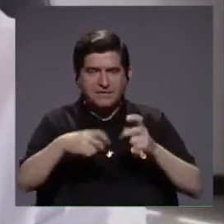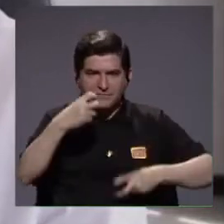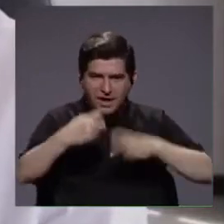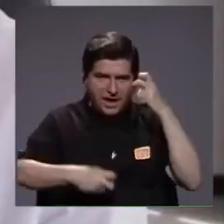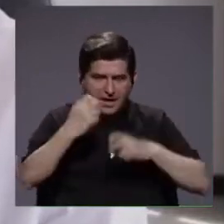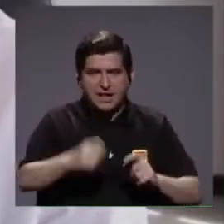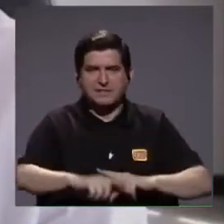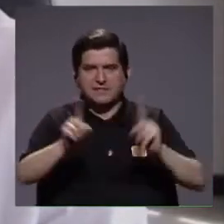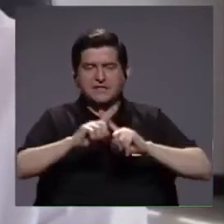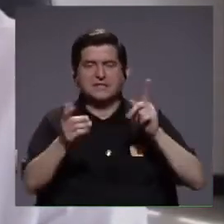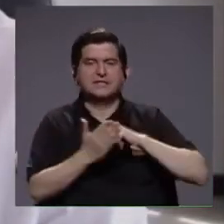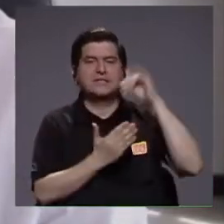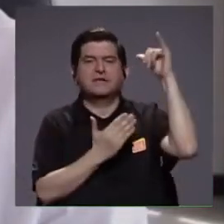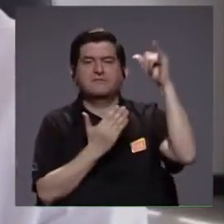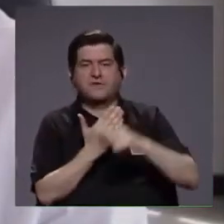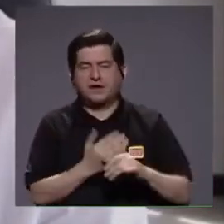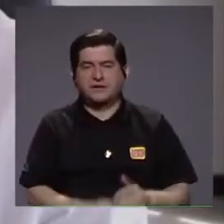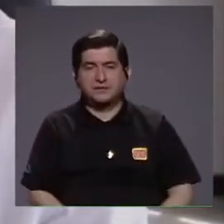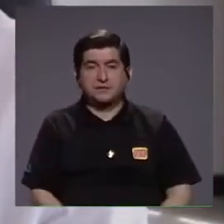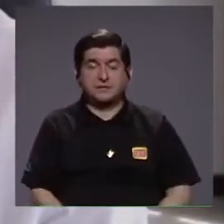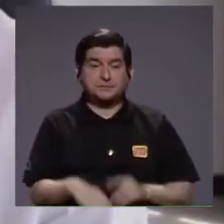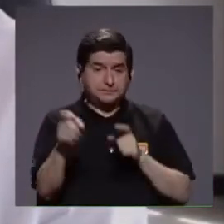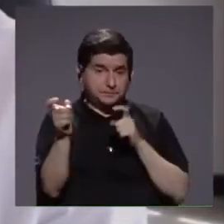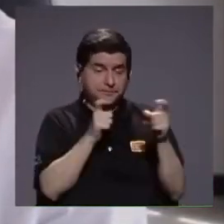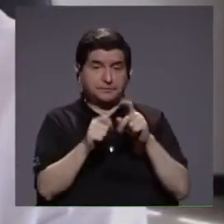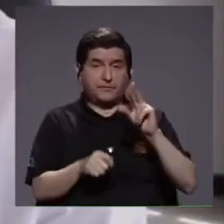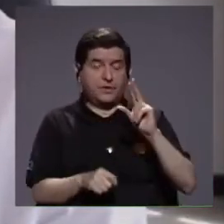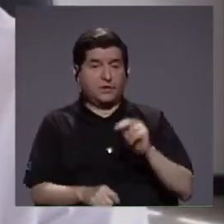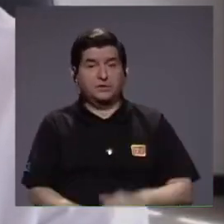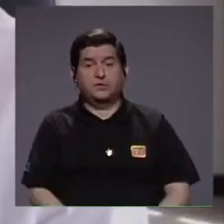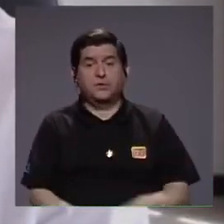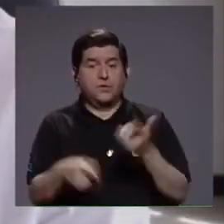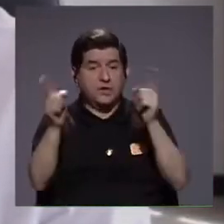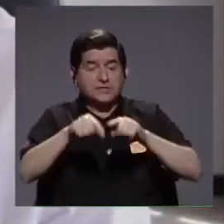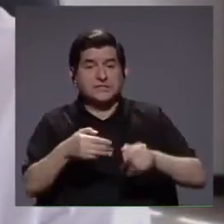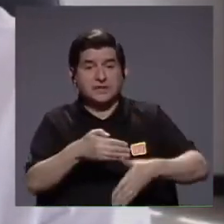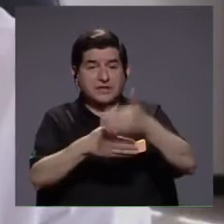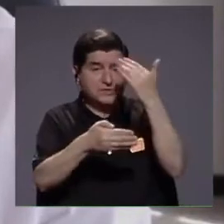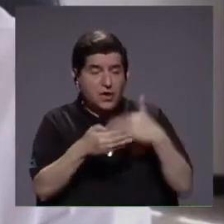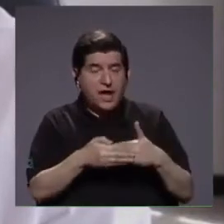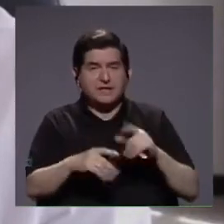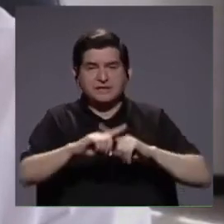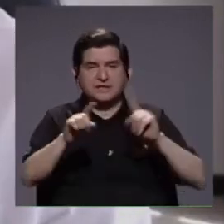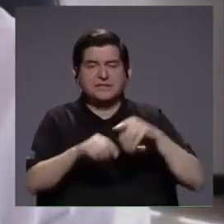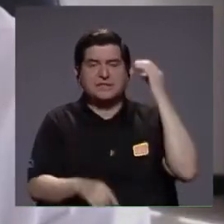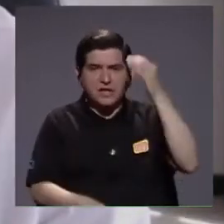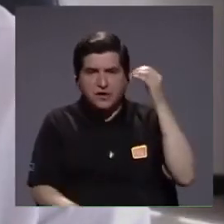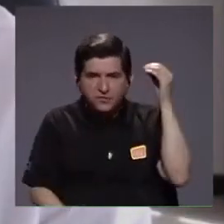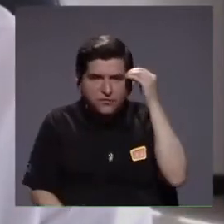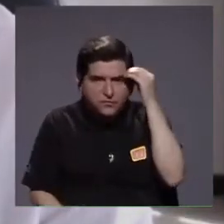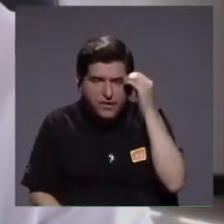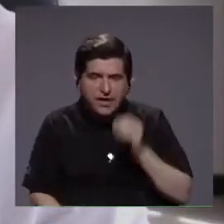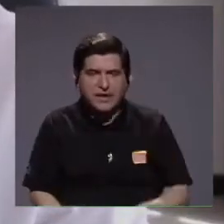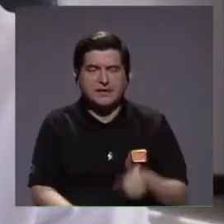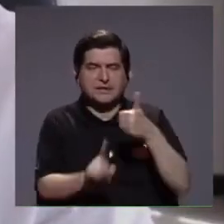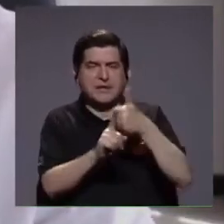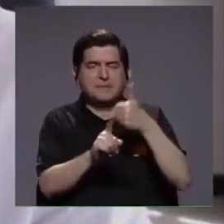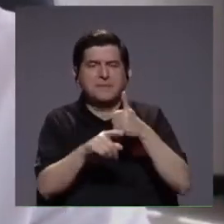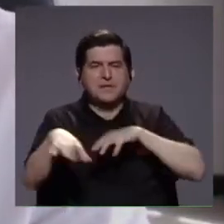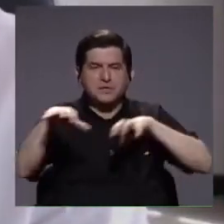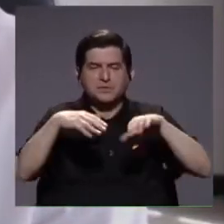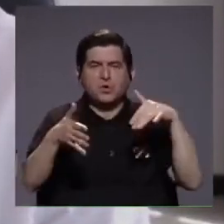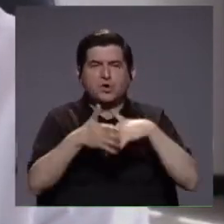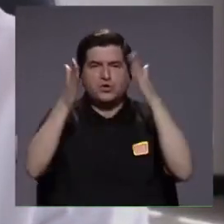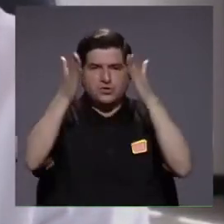distintas problemáticas, en distintos proyectos, y que la administración no proceda sin antes considerar las distintas opiniones que en el